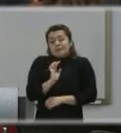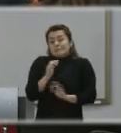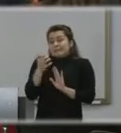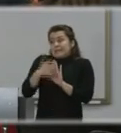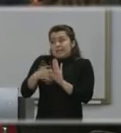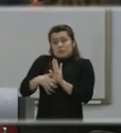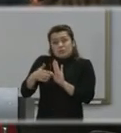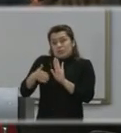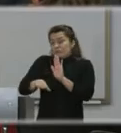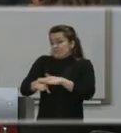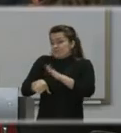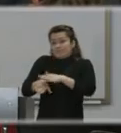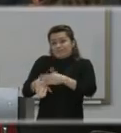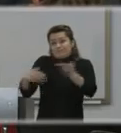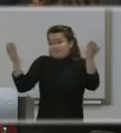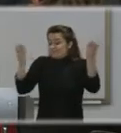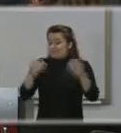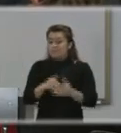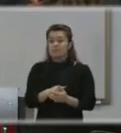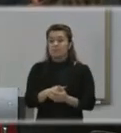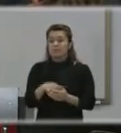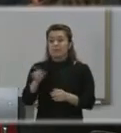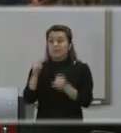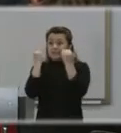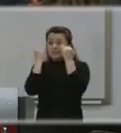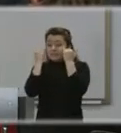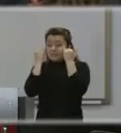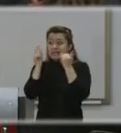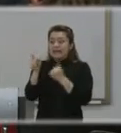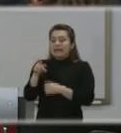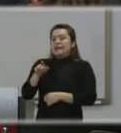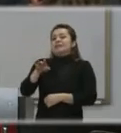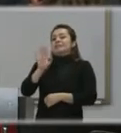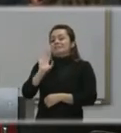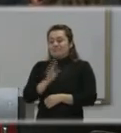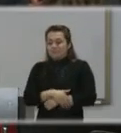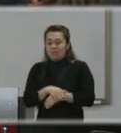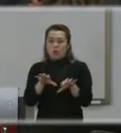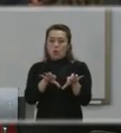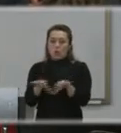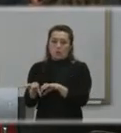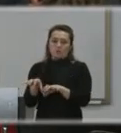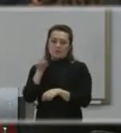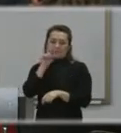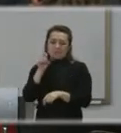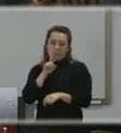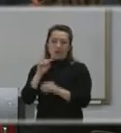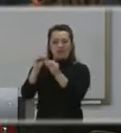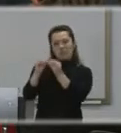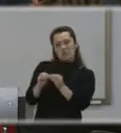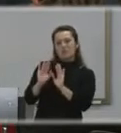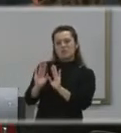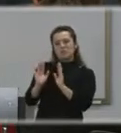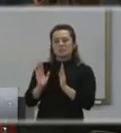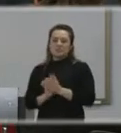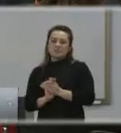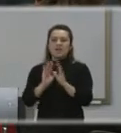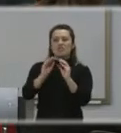genera eso. El hecho de que tenga síndrome de Down hace que su comportamiento sexual sea de cierta manera.